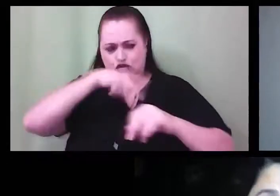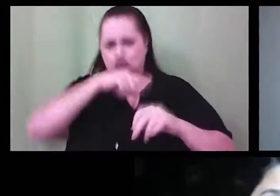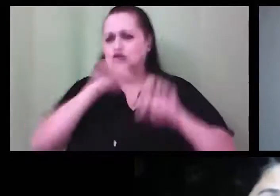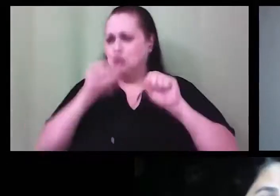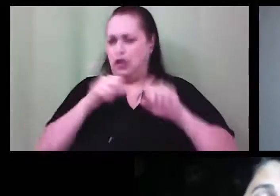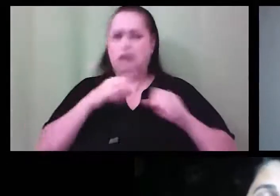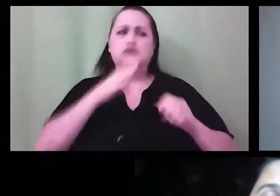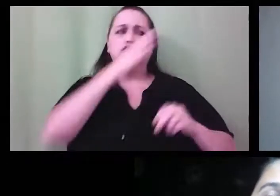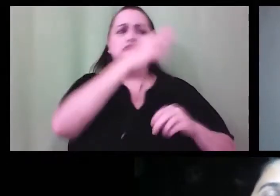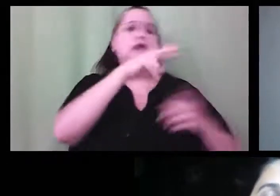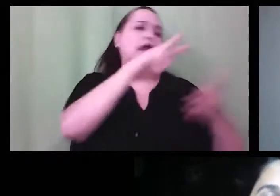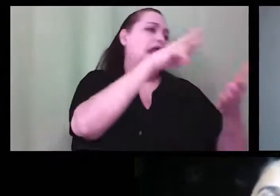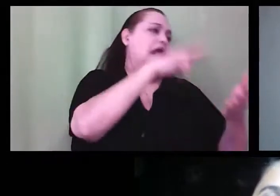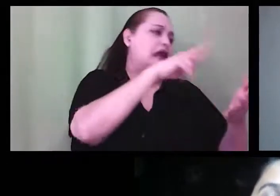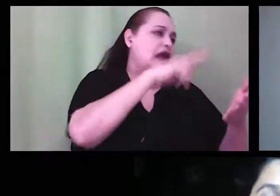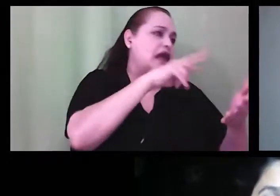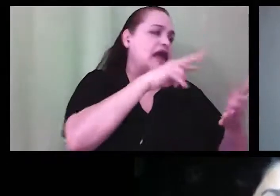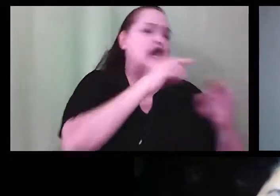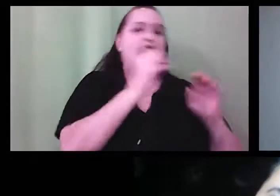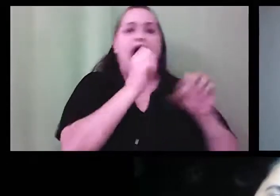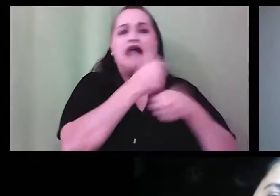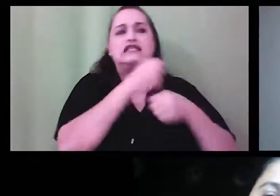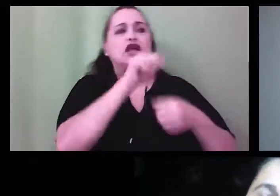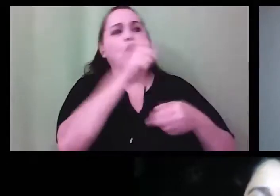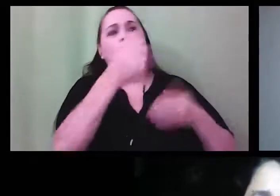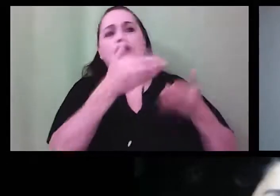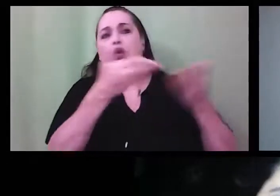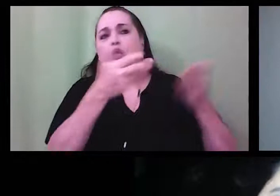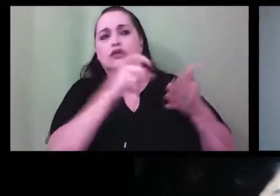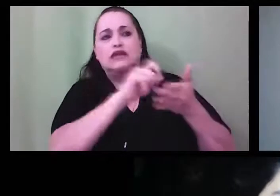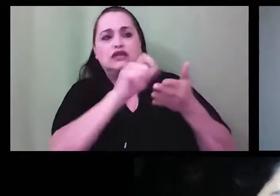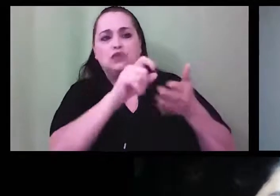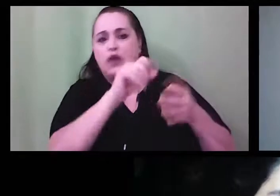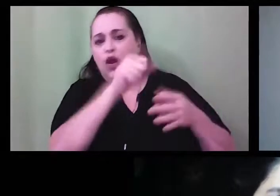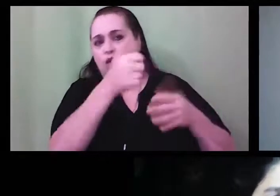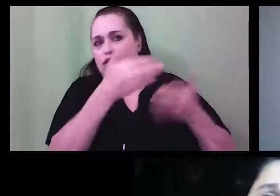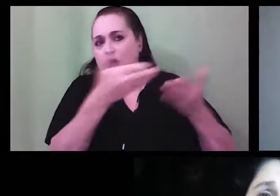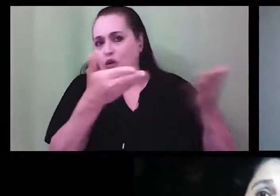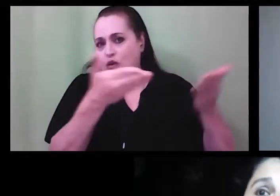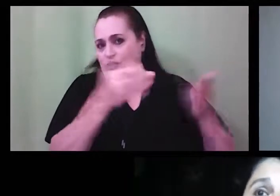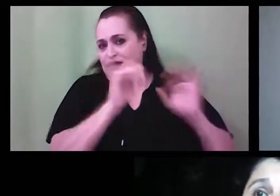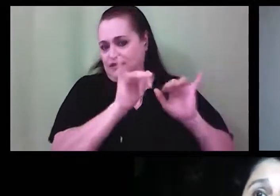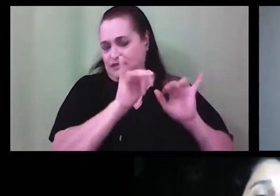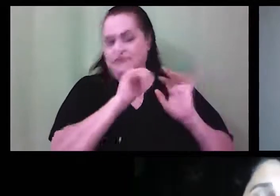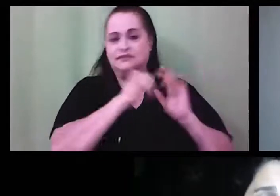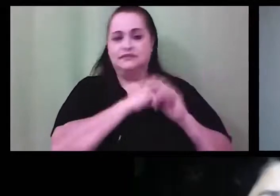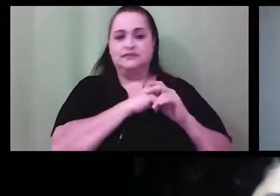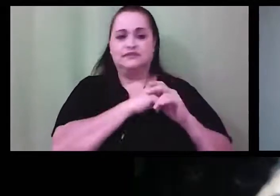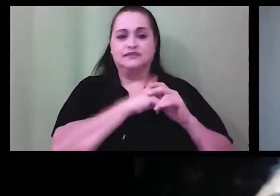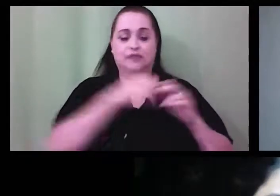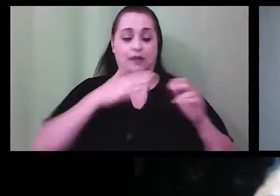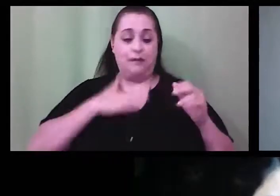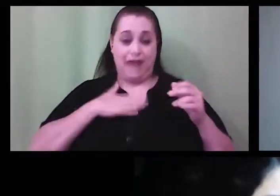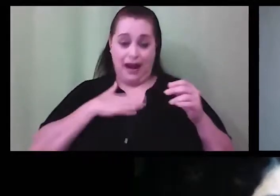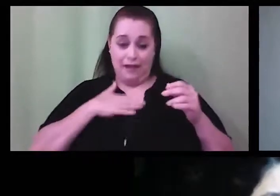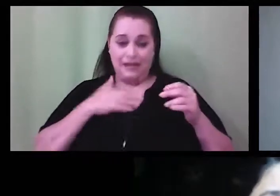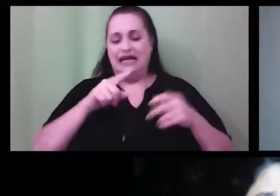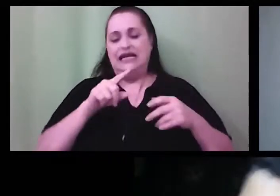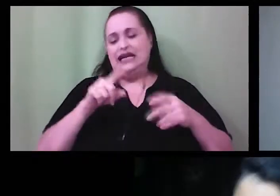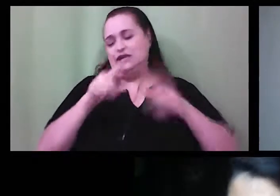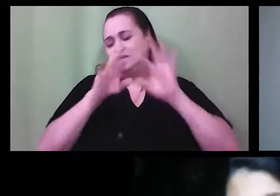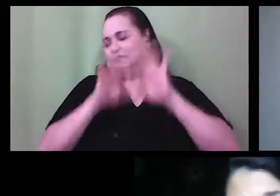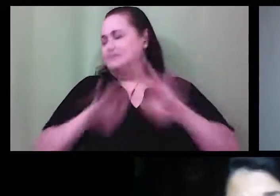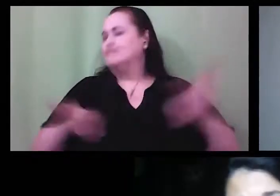leer por allá o hacer algún trabajo ahí en la escuela o cosas así, ¿verdad? Para mí ha sido indispensable y